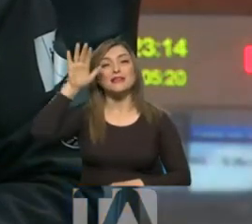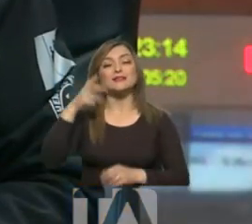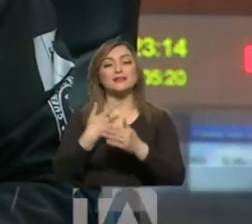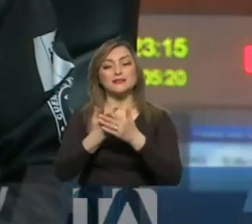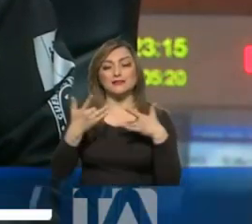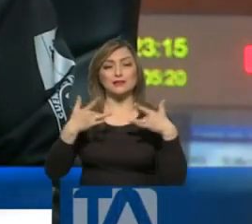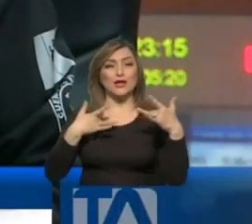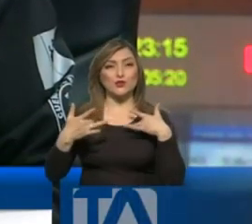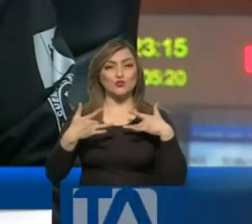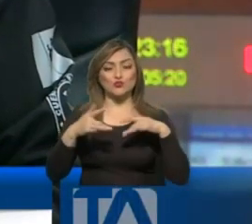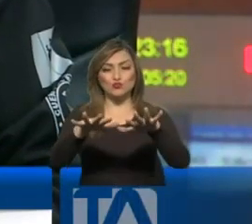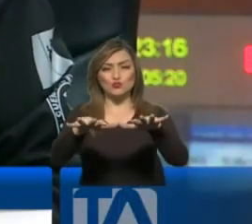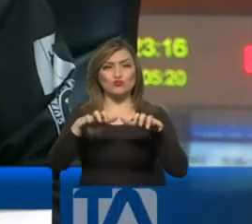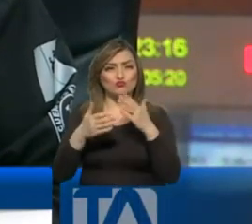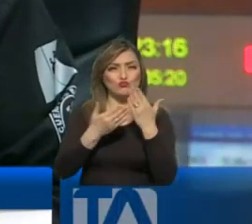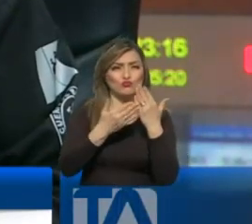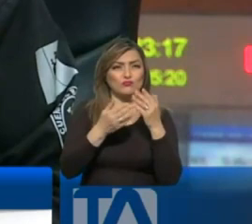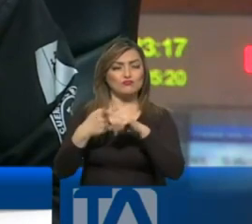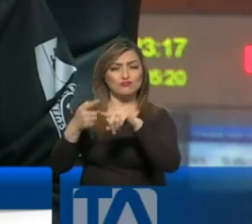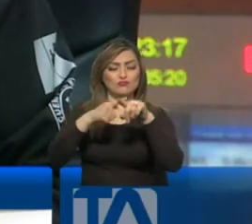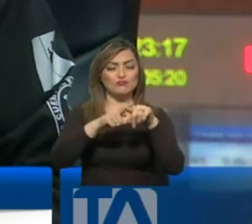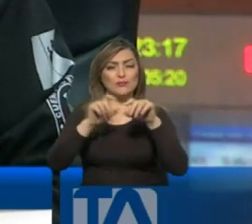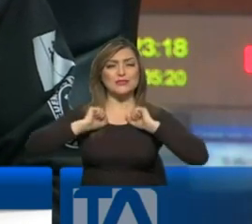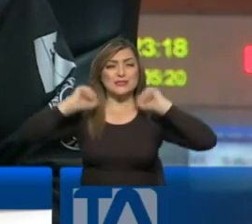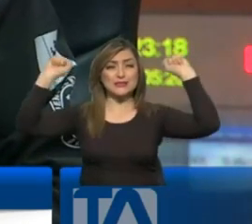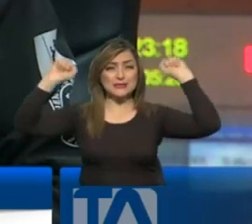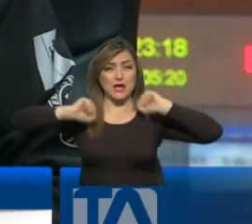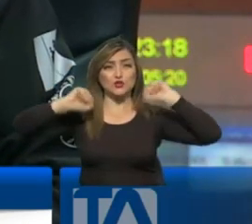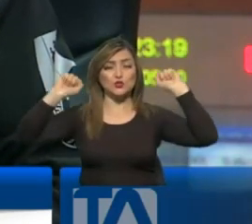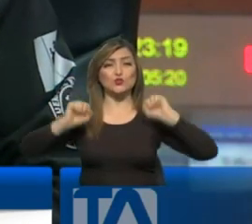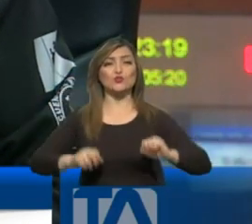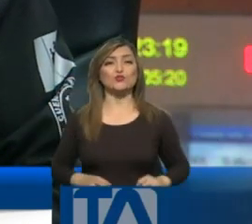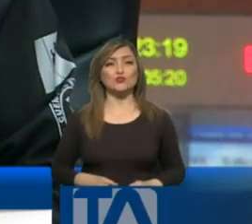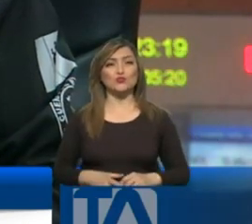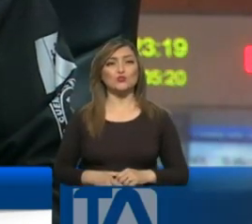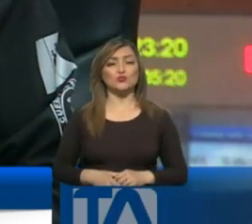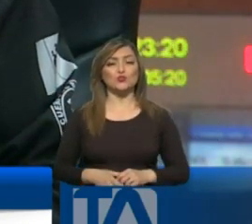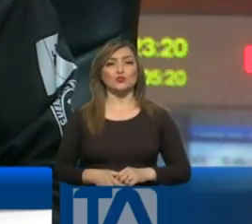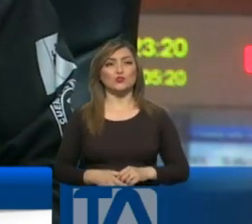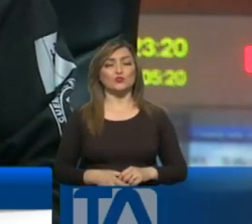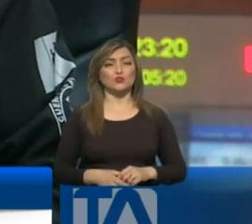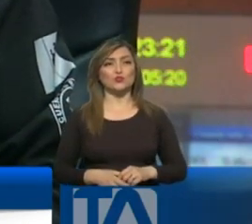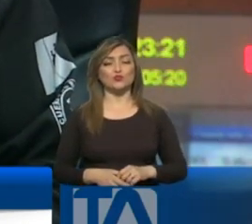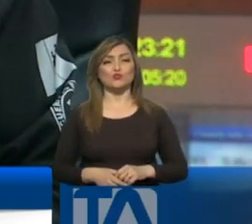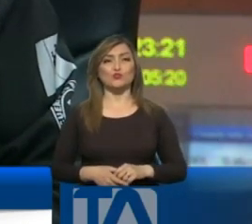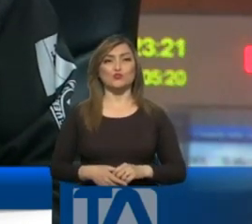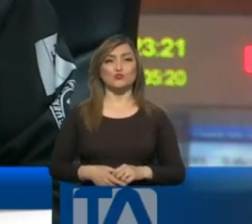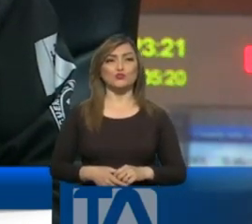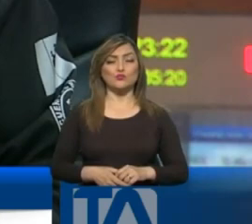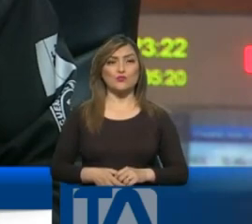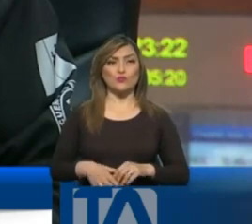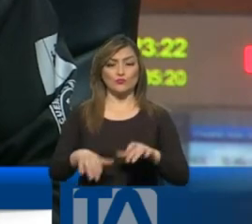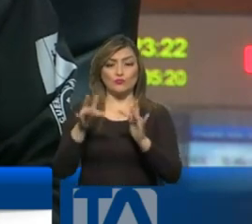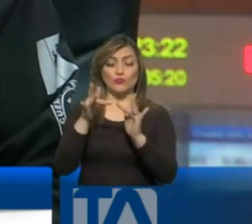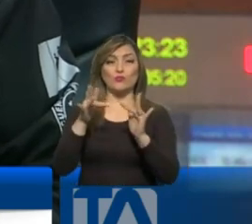los auditorios y los gimnasios que no podrán hacer actividades de contacto en